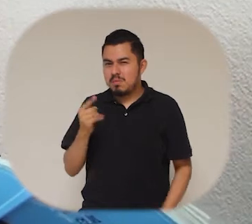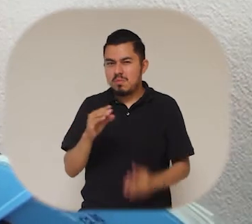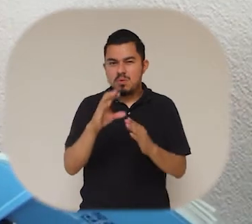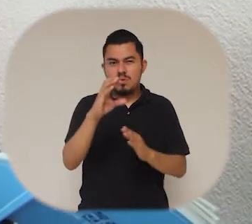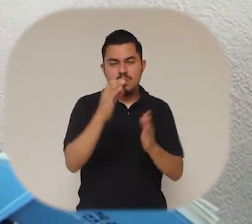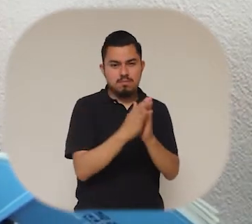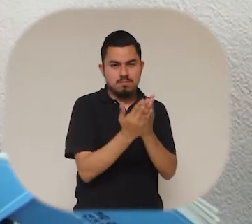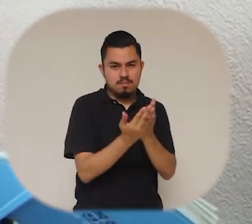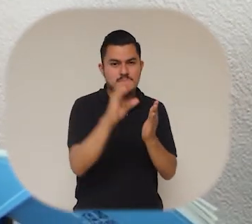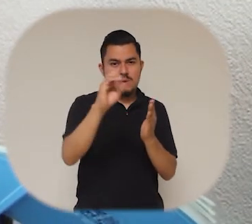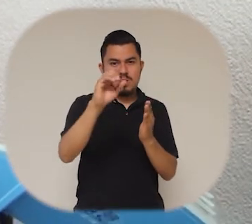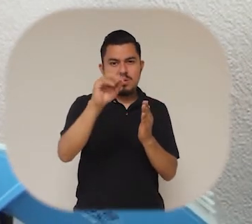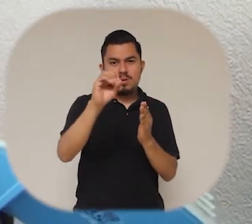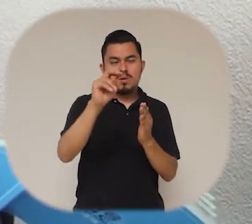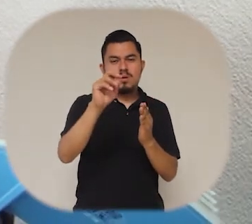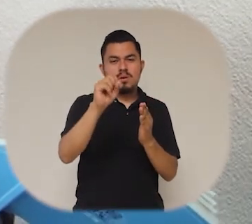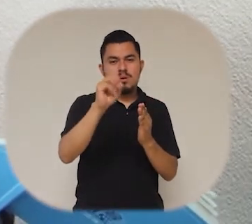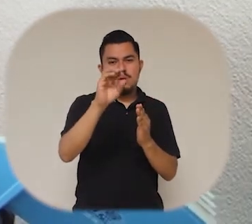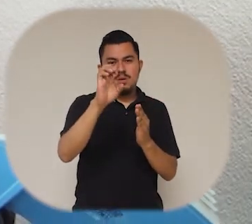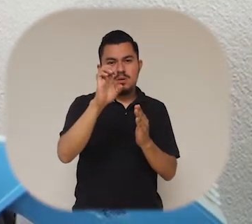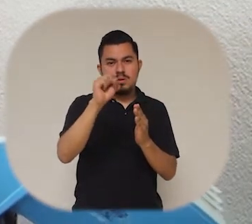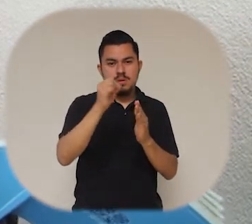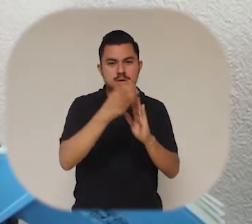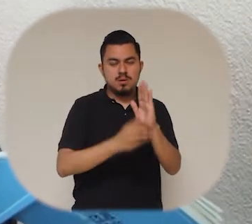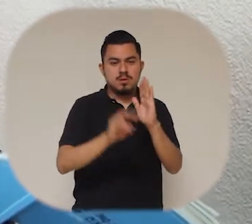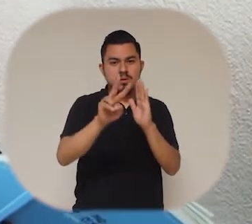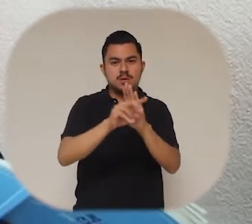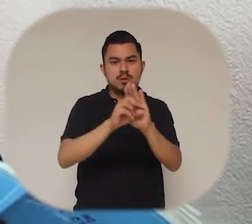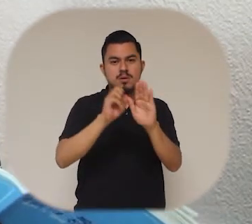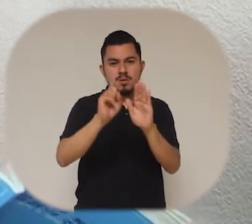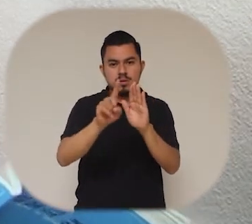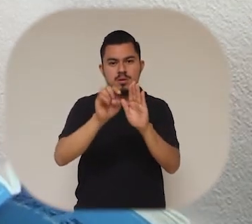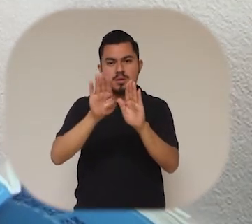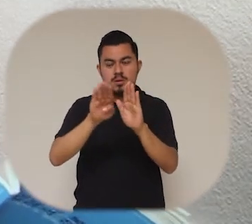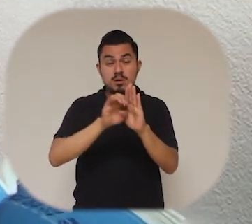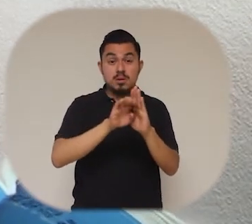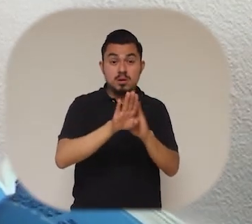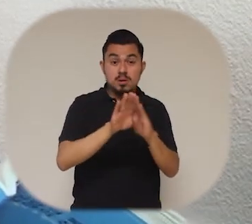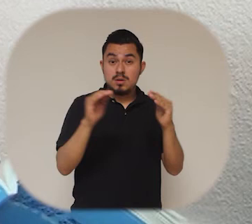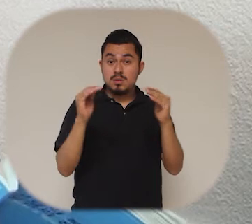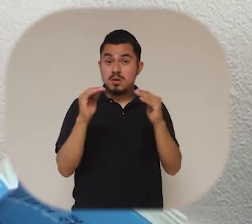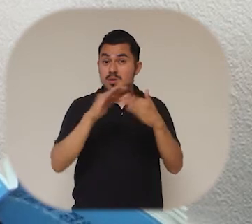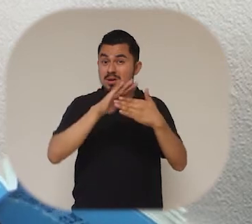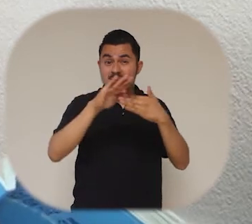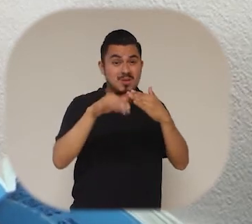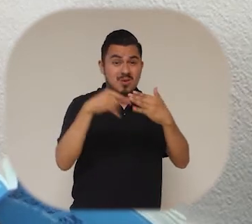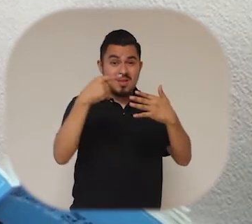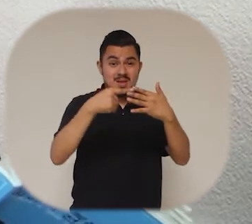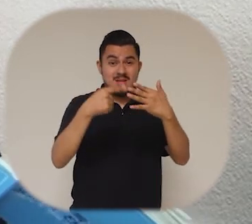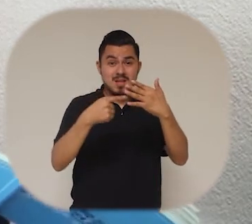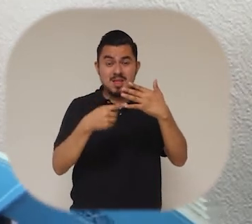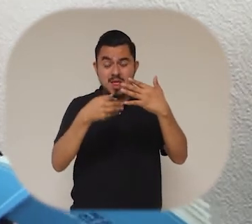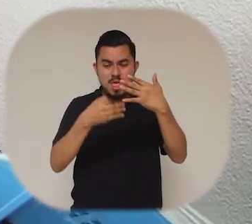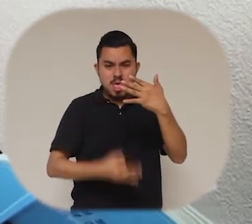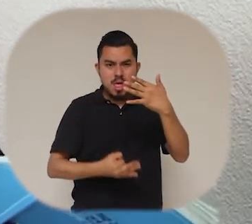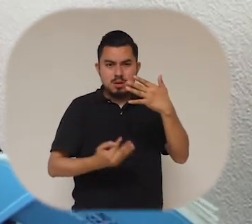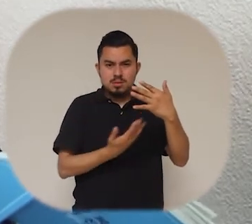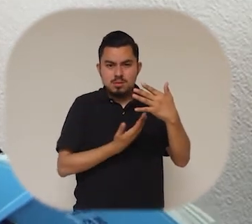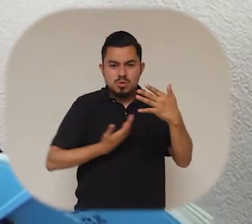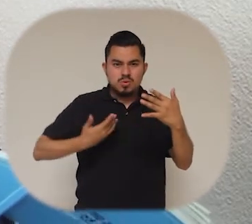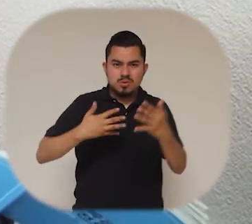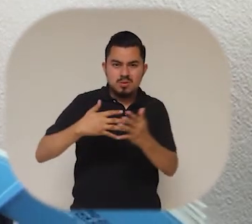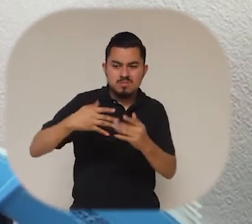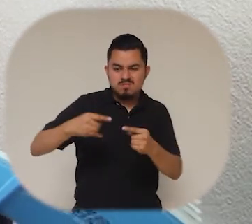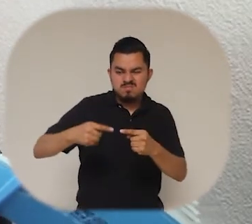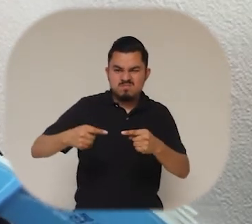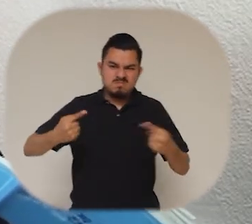capítulo 2, versículo 14, nos dice que también toda ley que estaba contra nosotros, toda cosa que